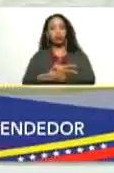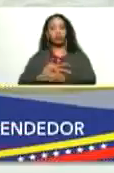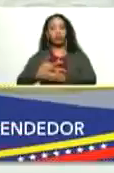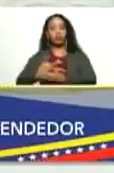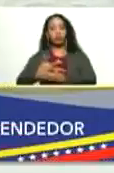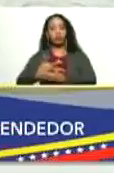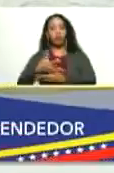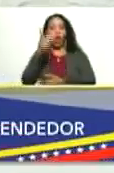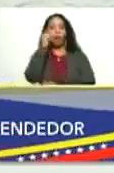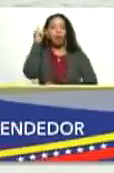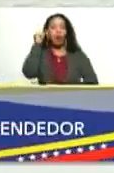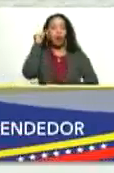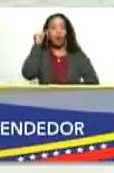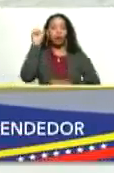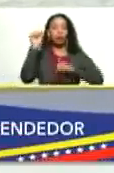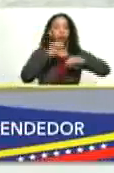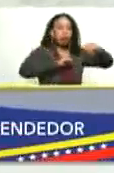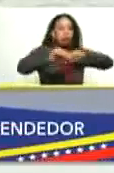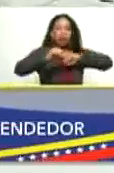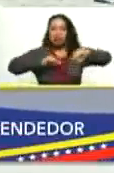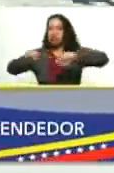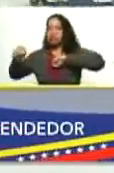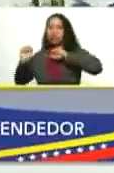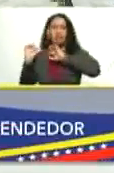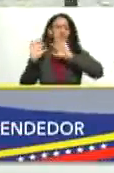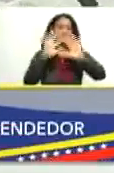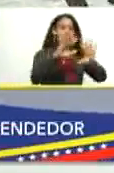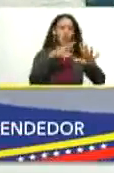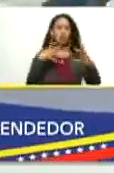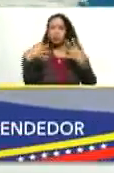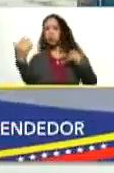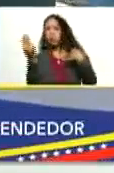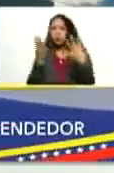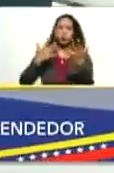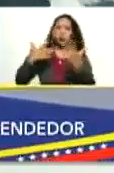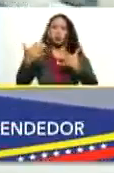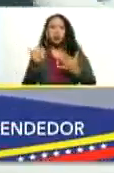de hombres y mujeres que se movieron, millones, ¿no?